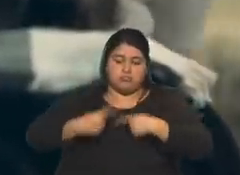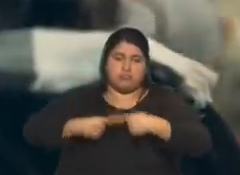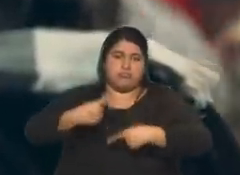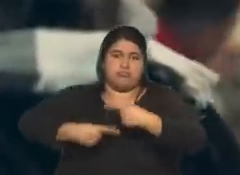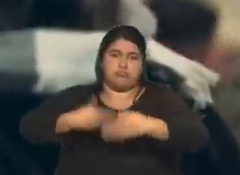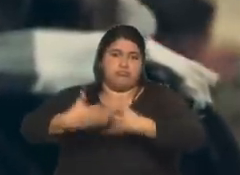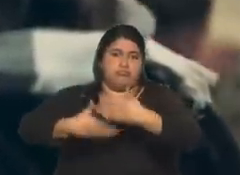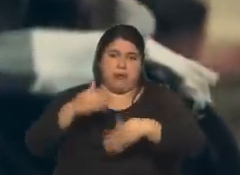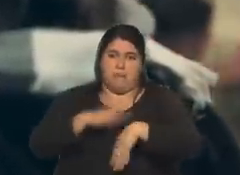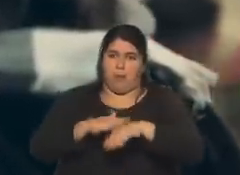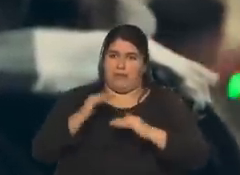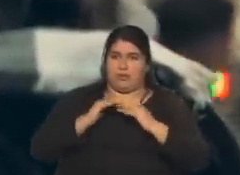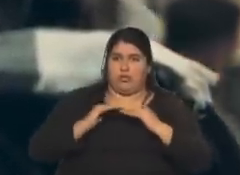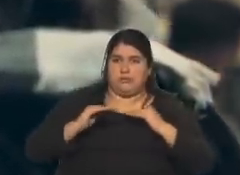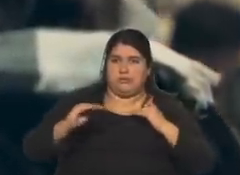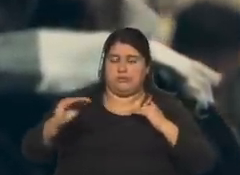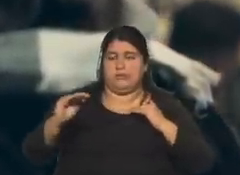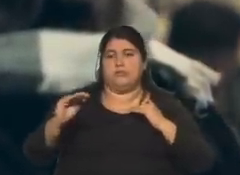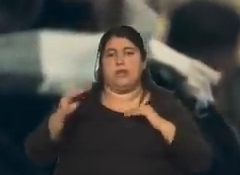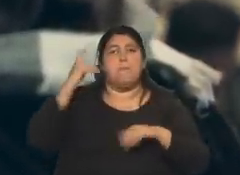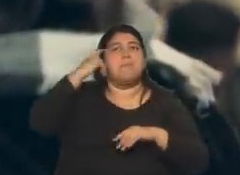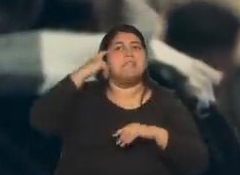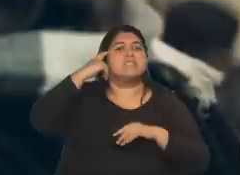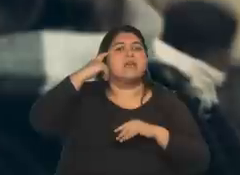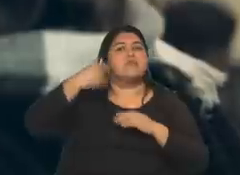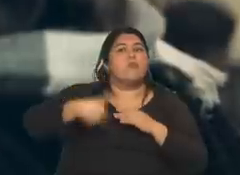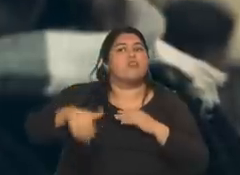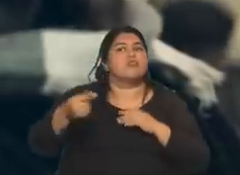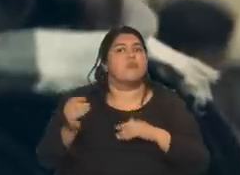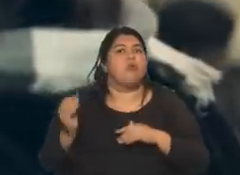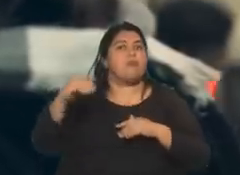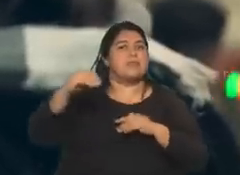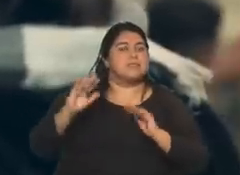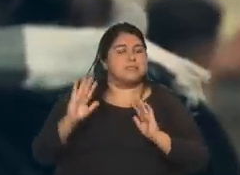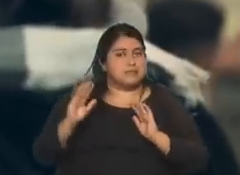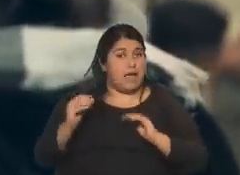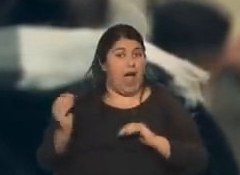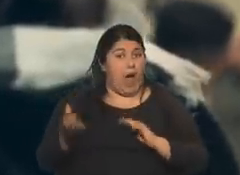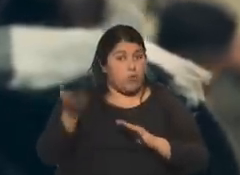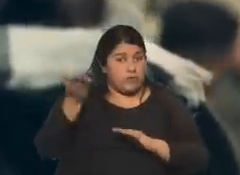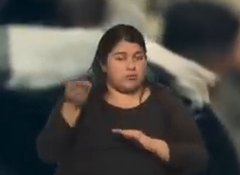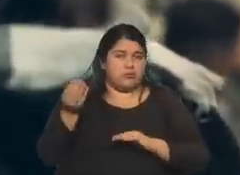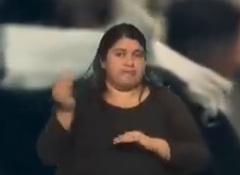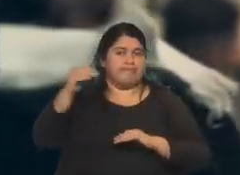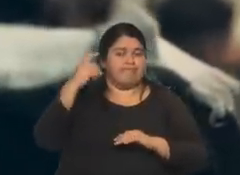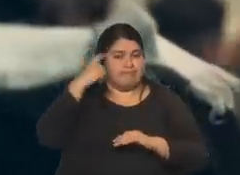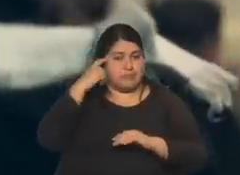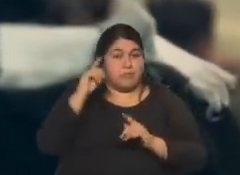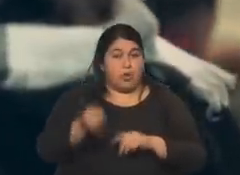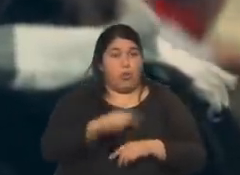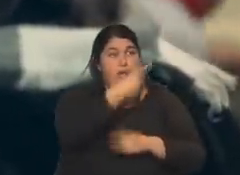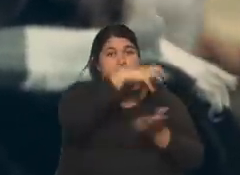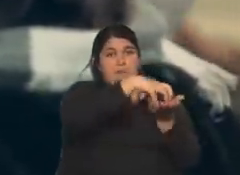momento ahora medio estable, pero pensando en cuándo va a ser el próximo momento, porque está complicado. Pero así todo, las grandes marcas siguen